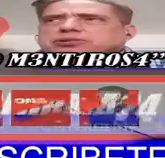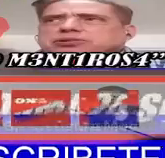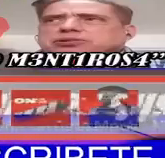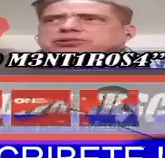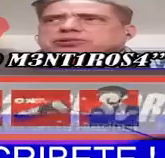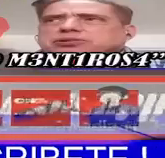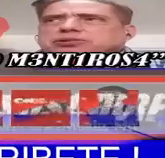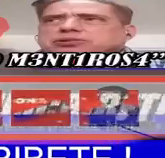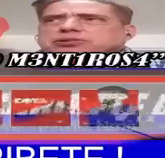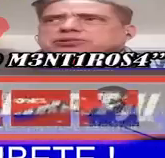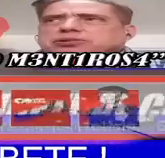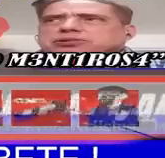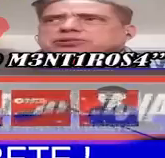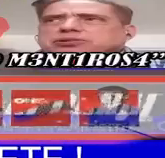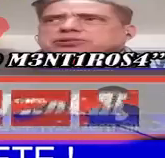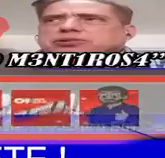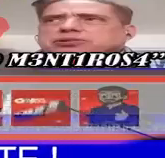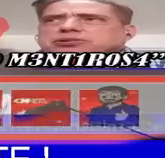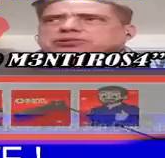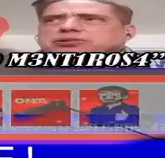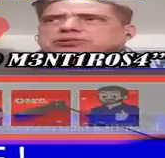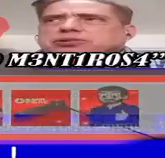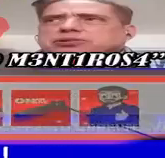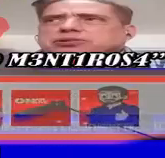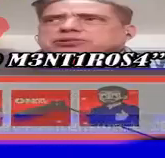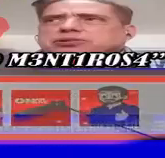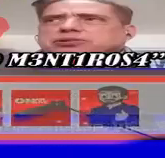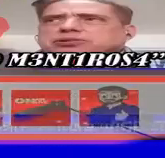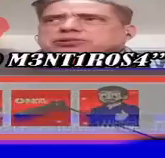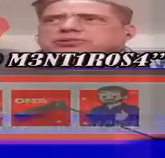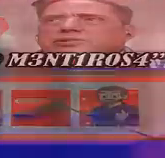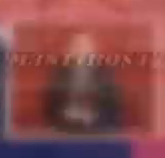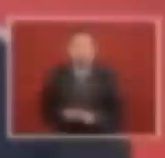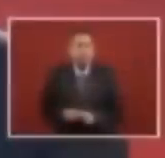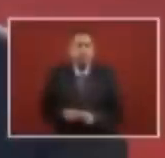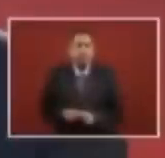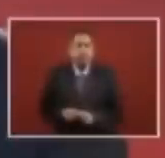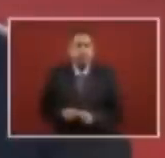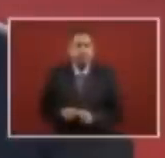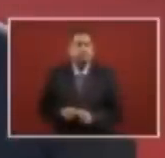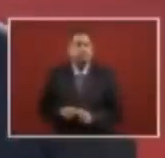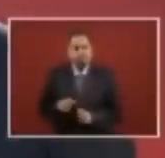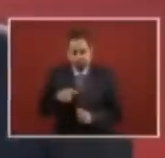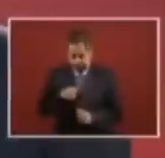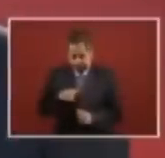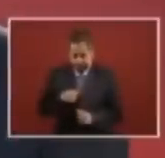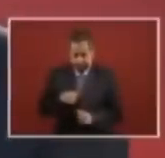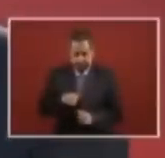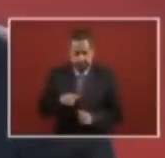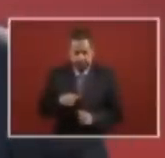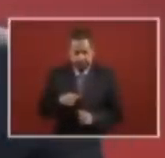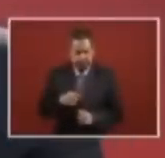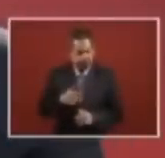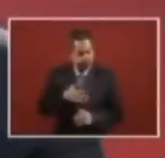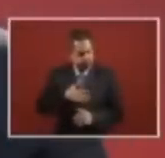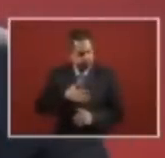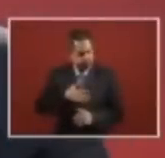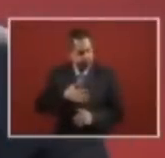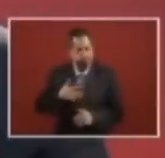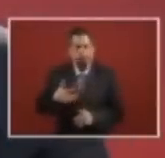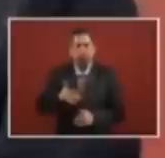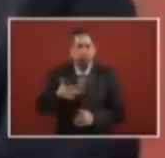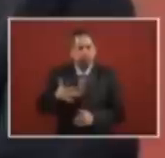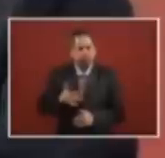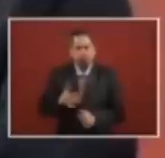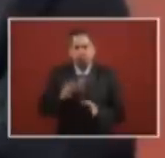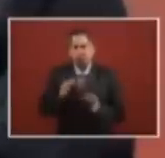al intro del Canal para empezar tengo la dicha enorme